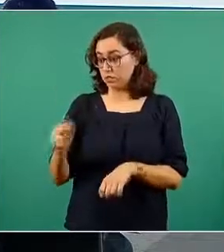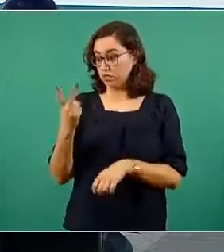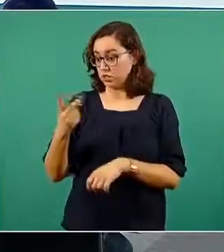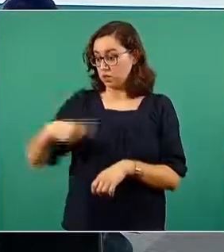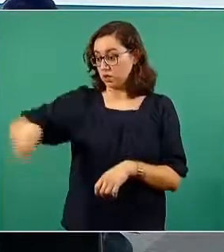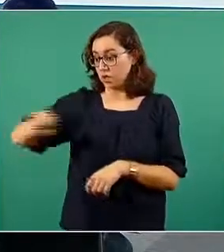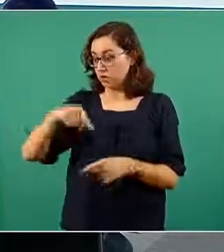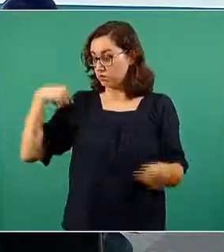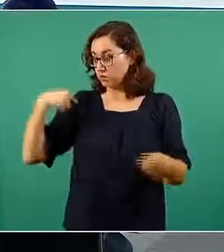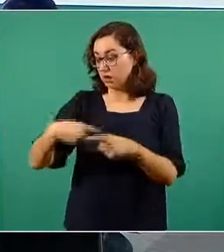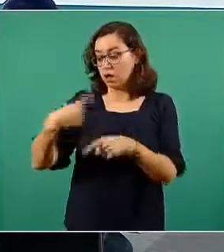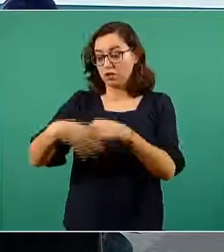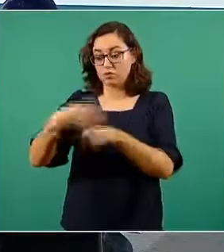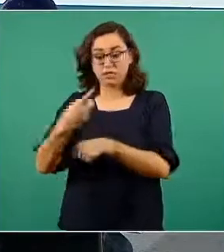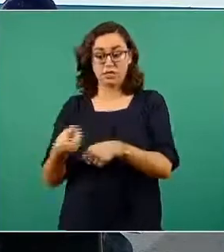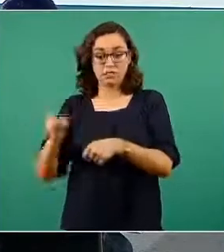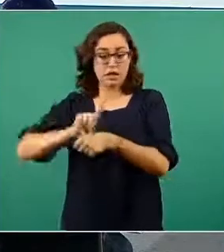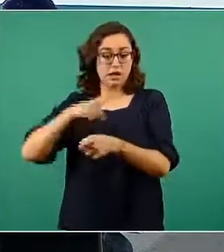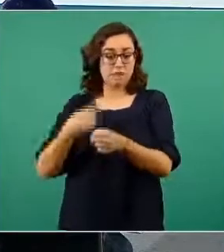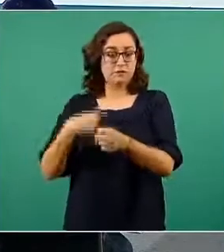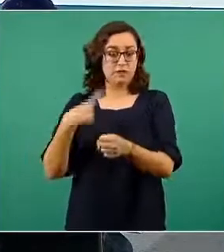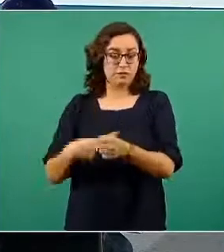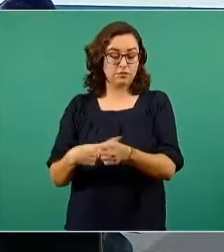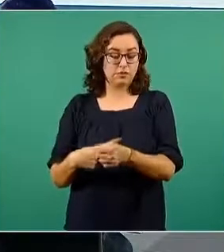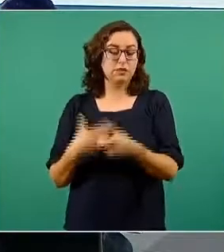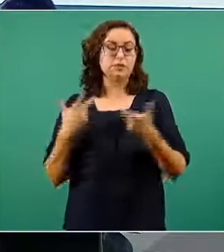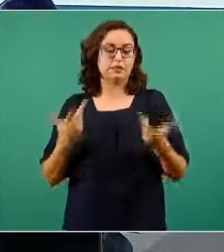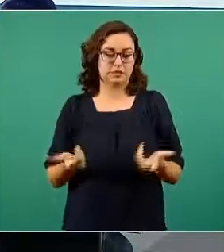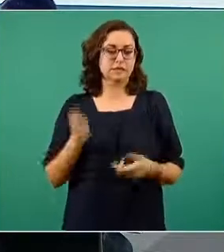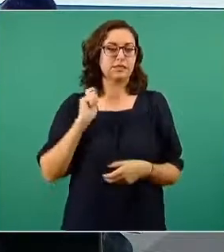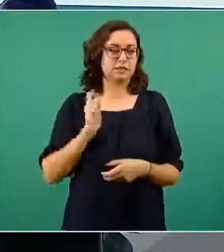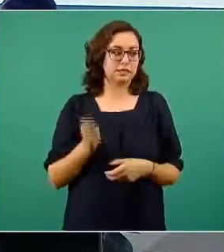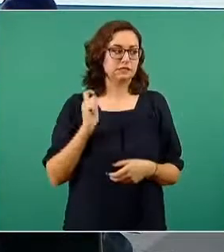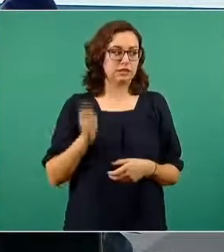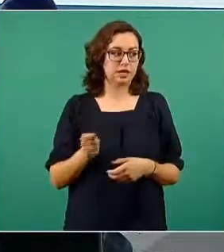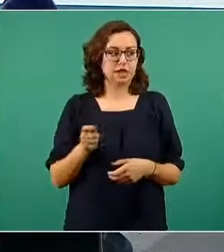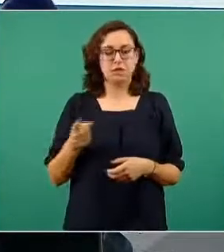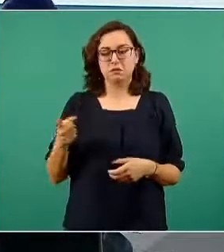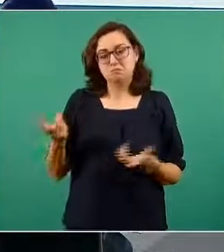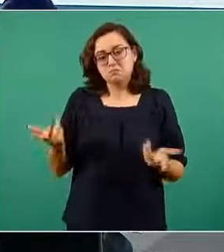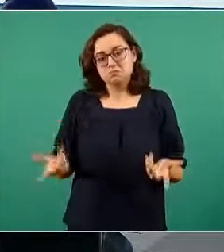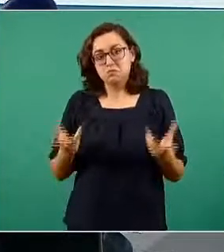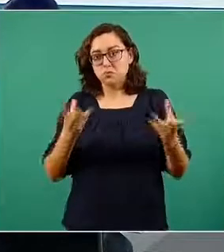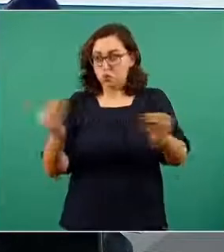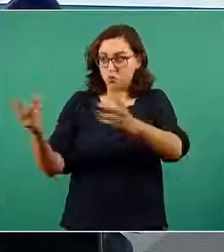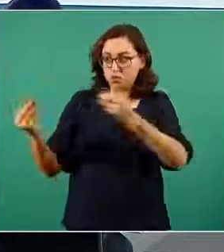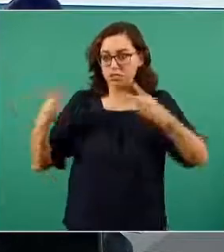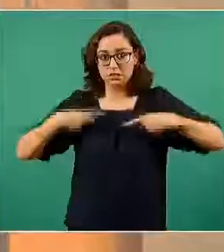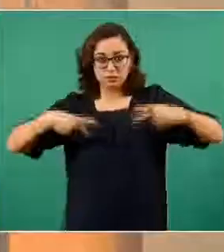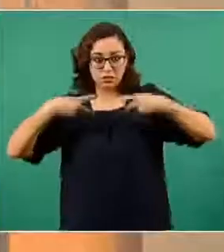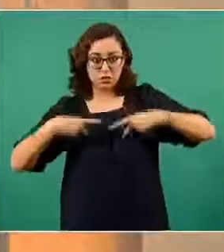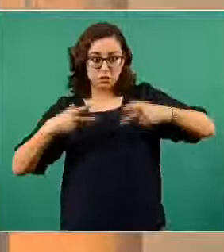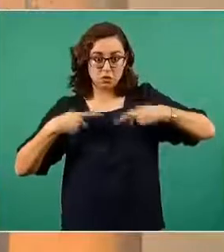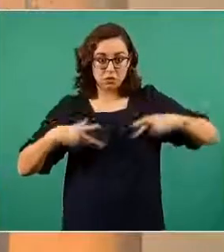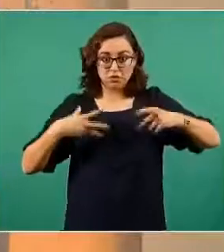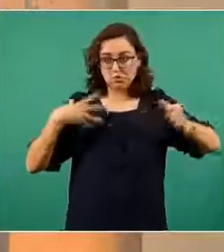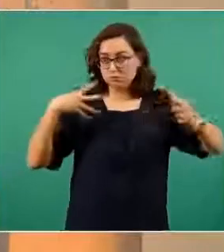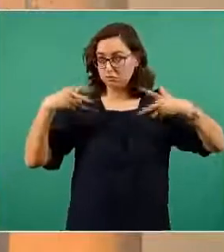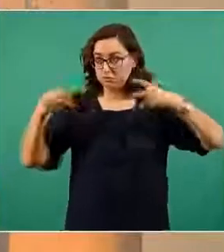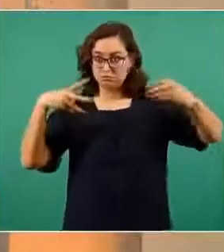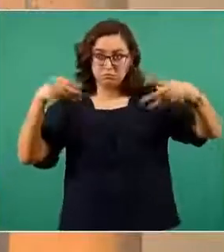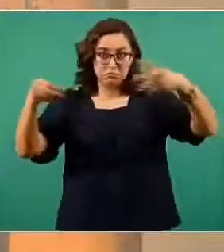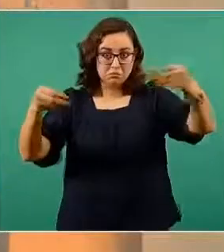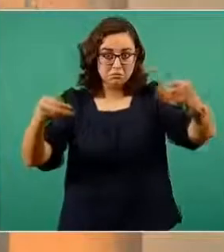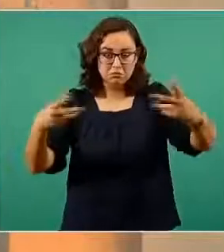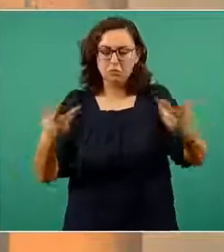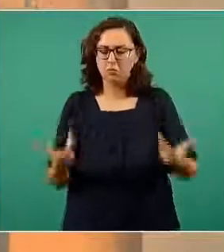y síntomas en las últimas 2 semanas, pues vemos que también esa estabilidad nos habla de que, aunque la transmisión es basal,